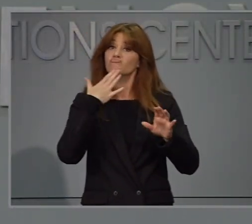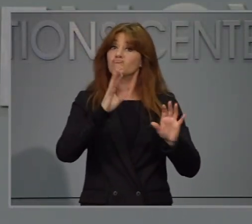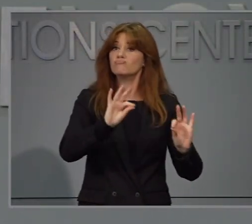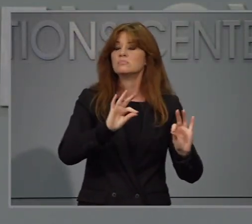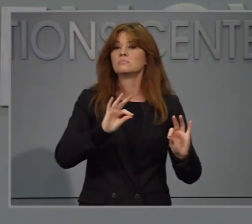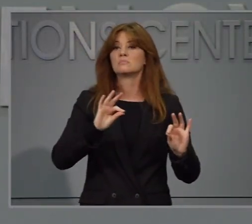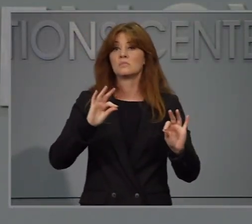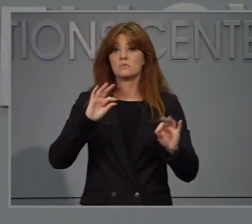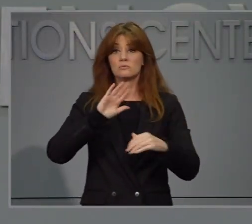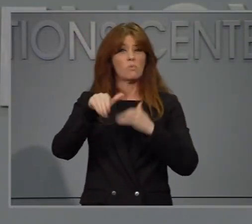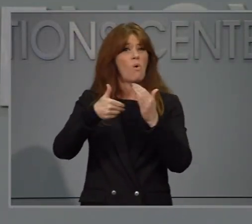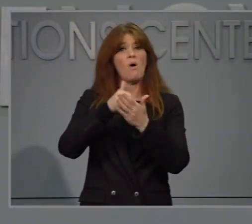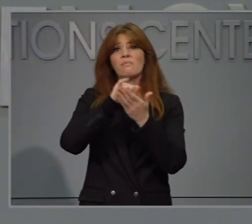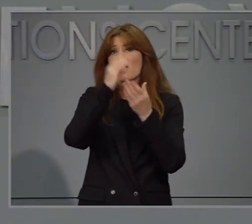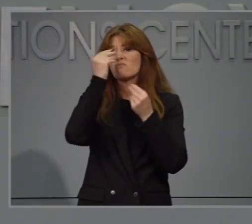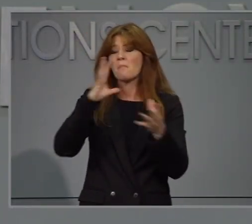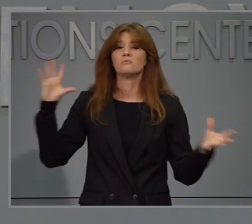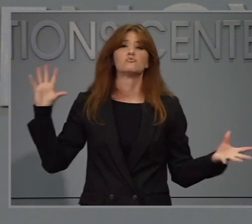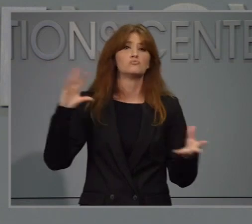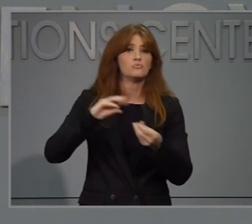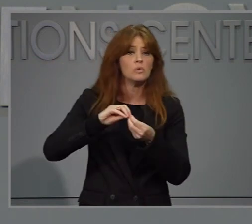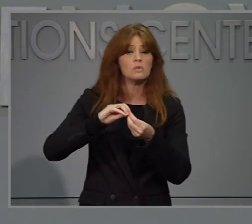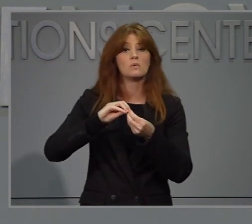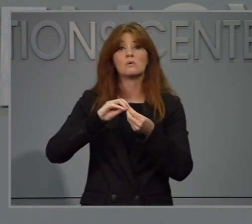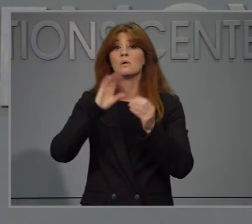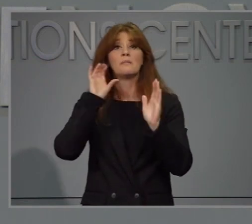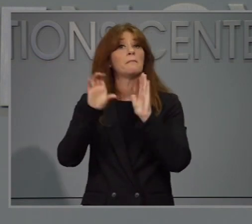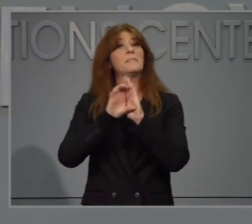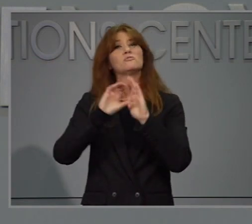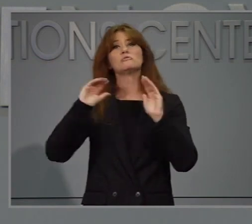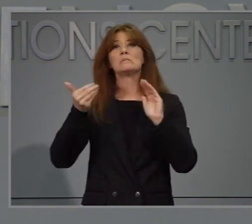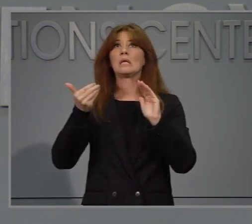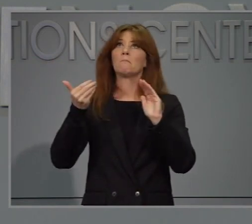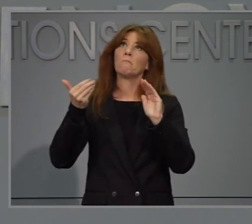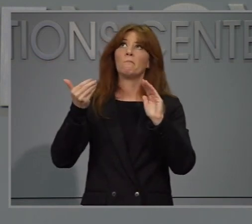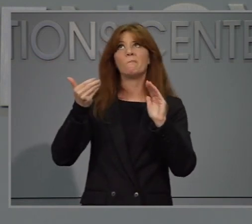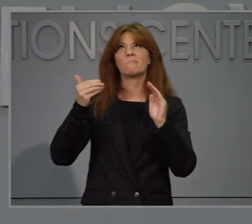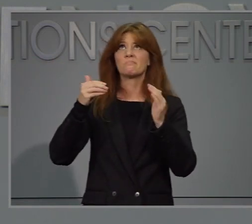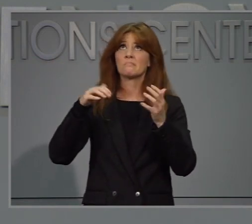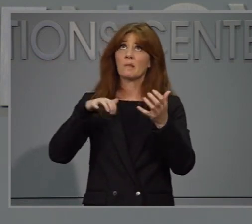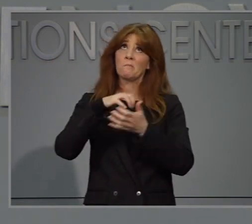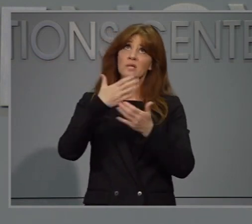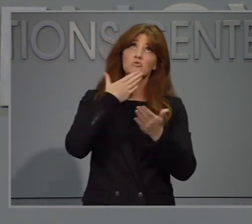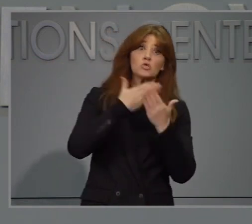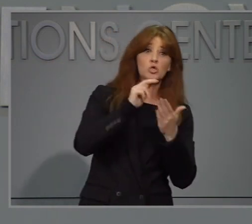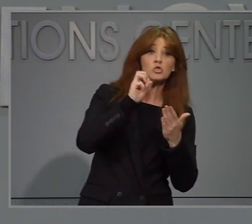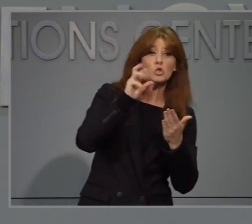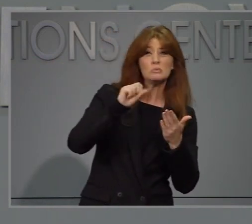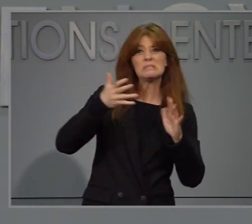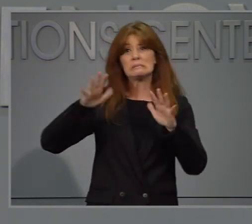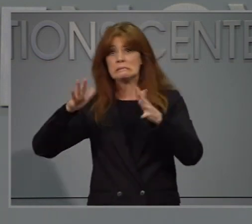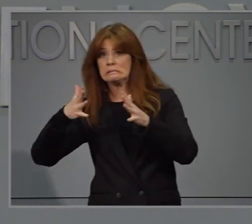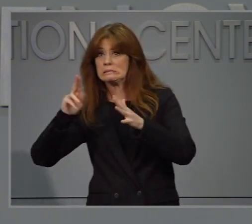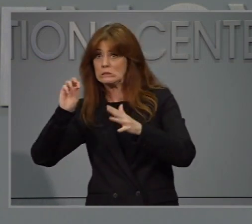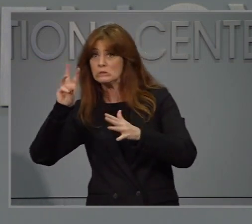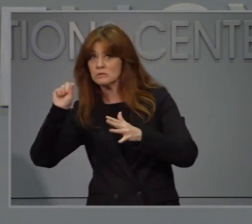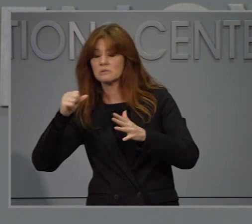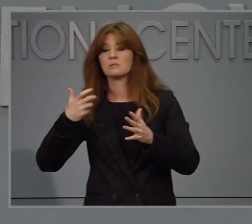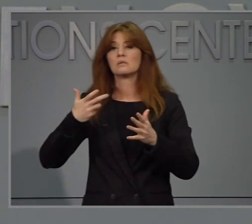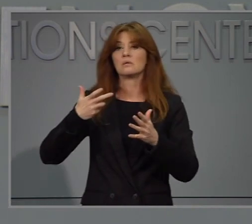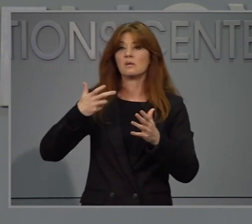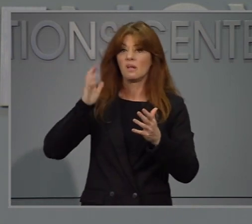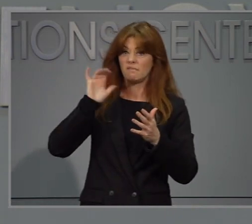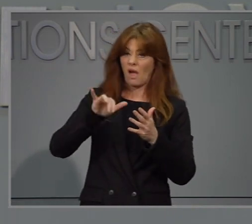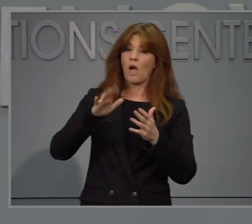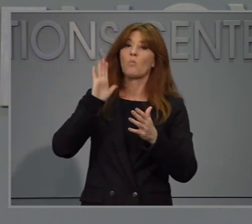bien. Cuando yo combino todo esto, les puedo decir que el panorama está mixto, pero seguimos optimistas de que